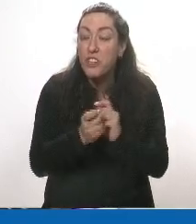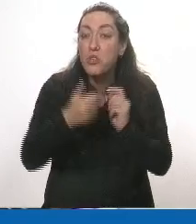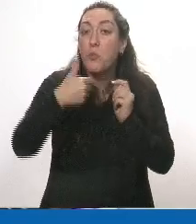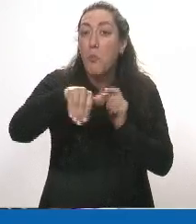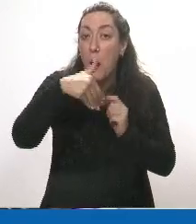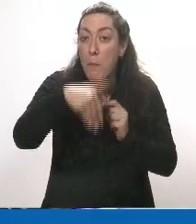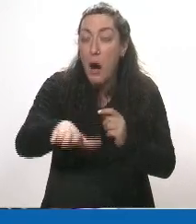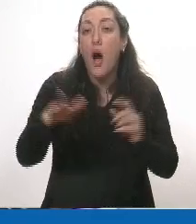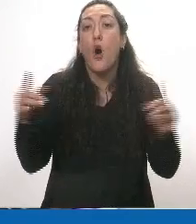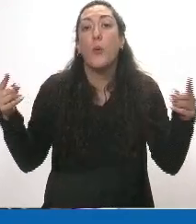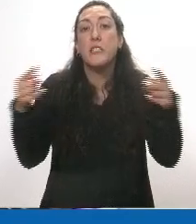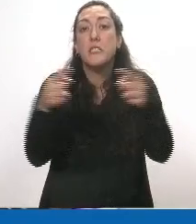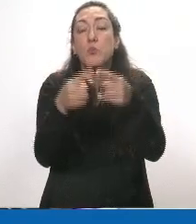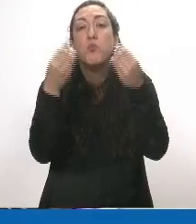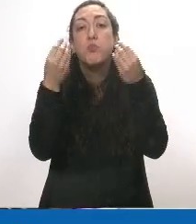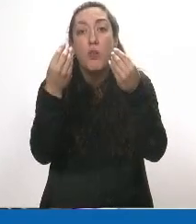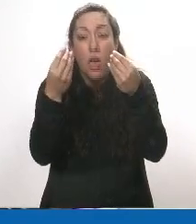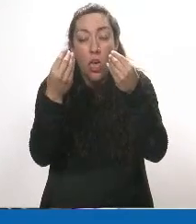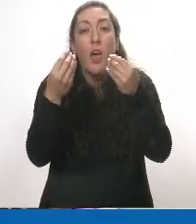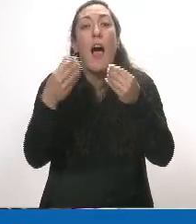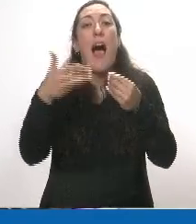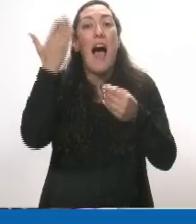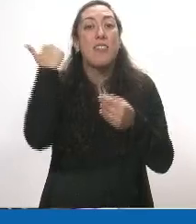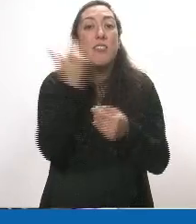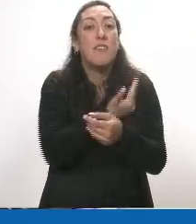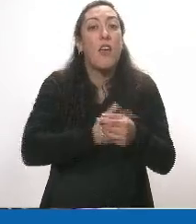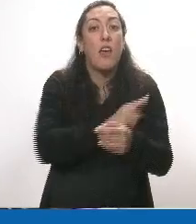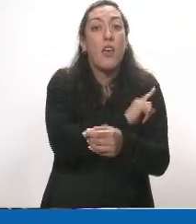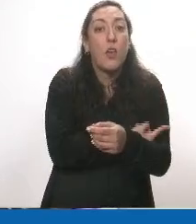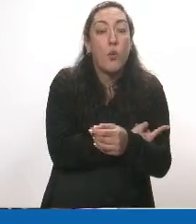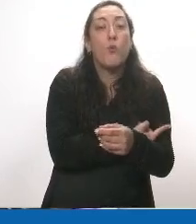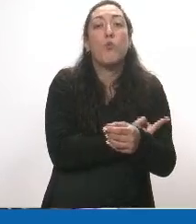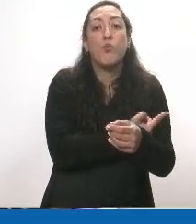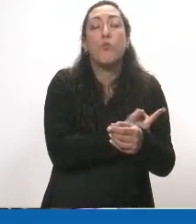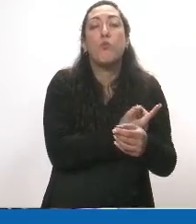de observaciones que habían hecho desde el Ejecutivo y además